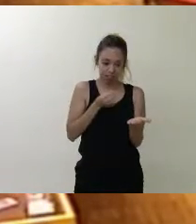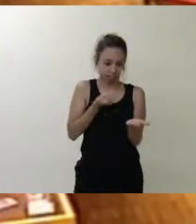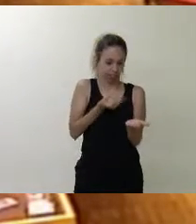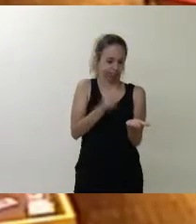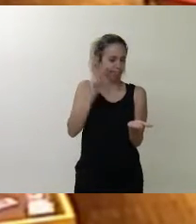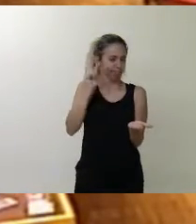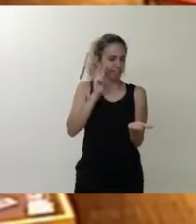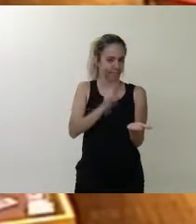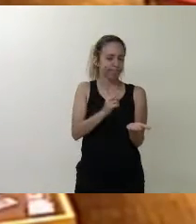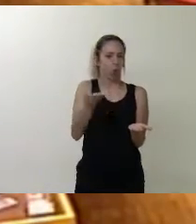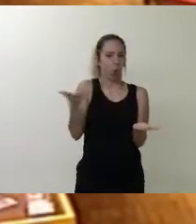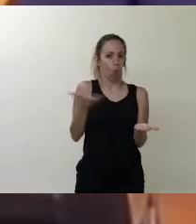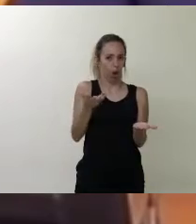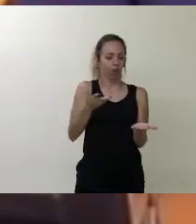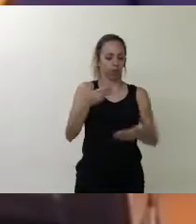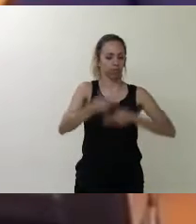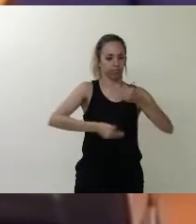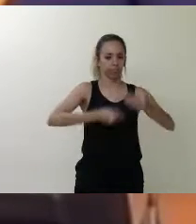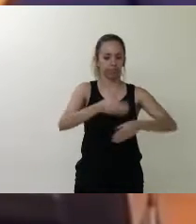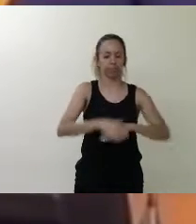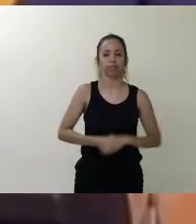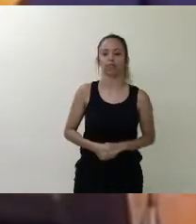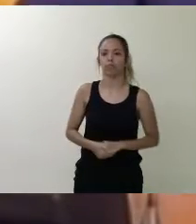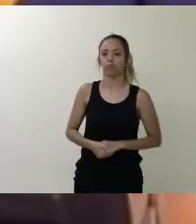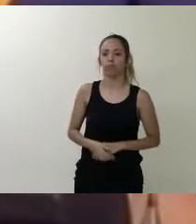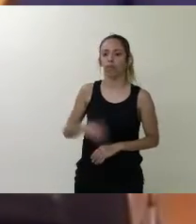agua. Gracias.